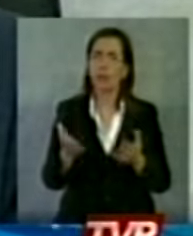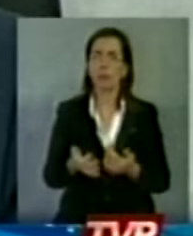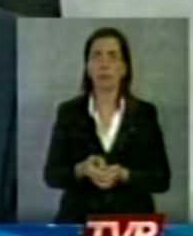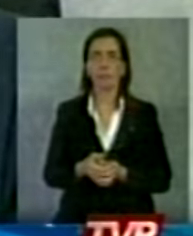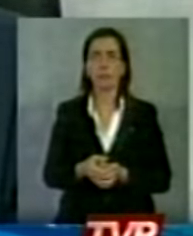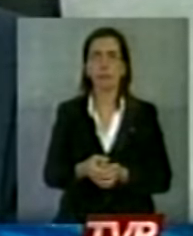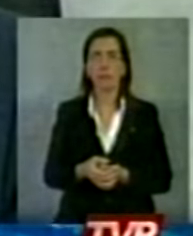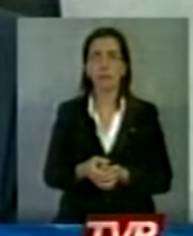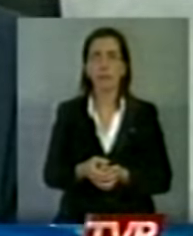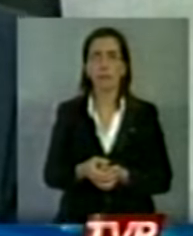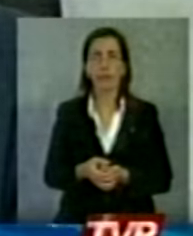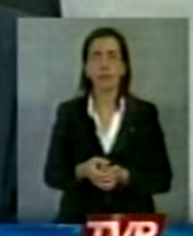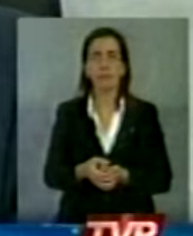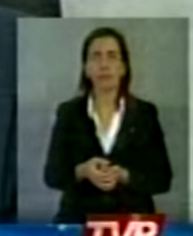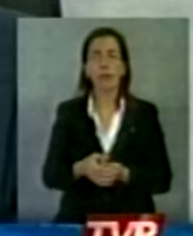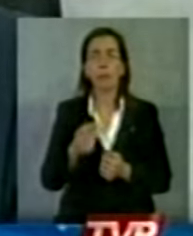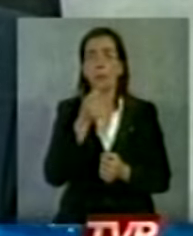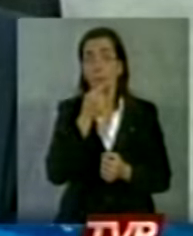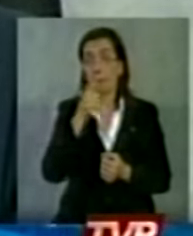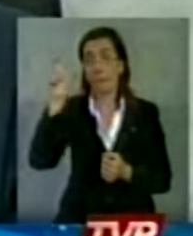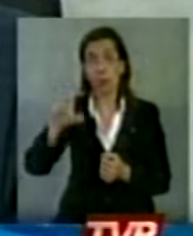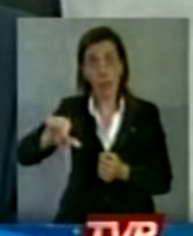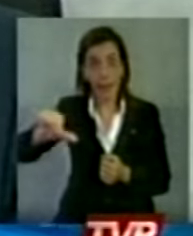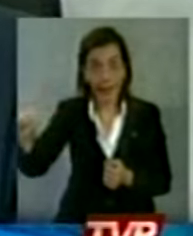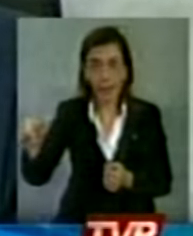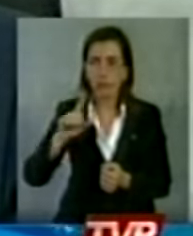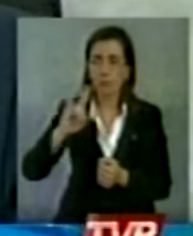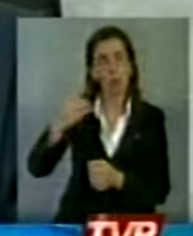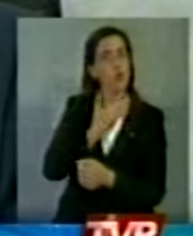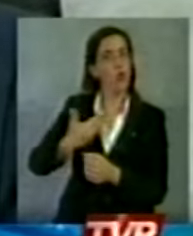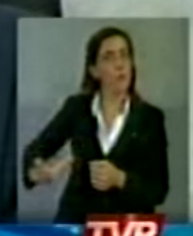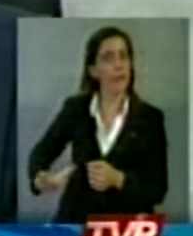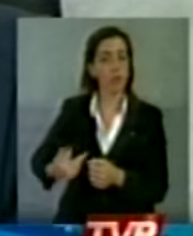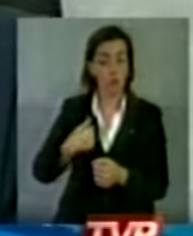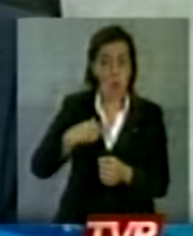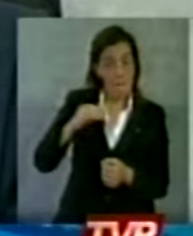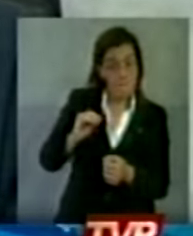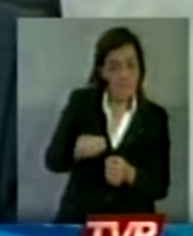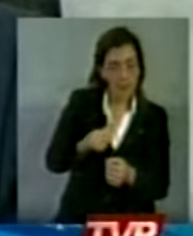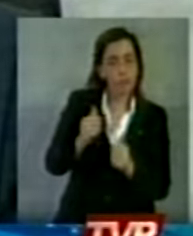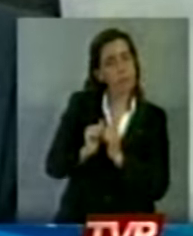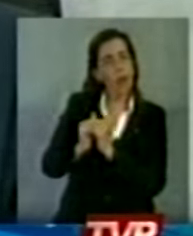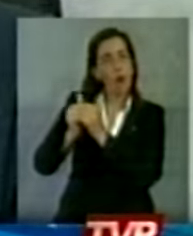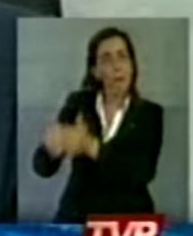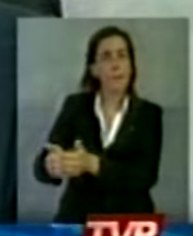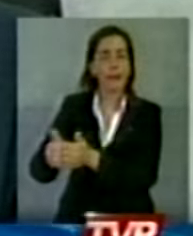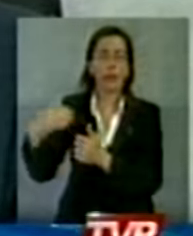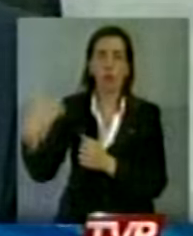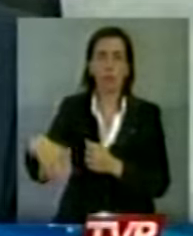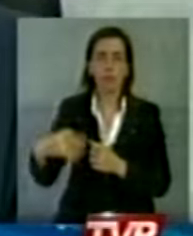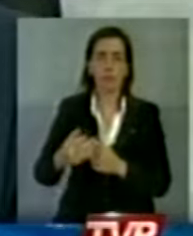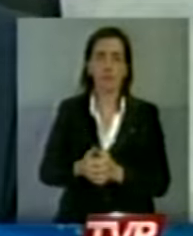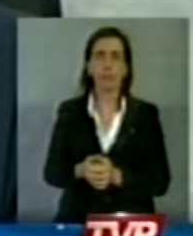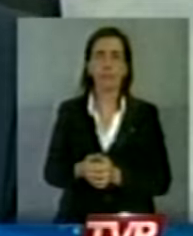democrática. El que gana, gobierna, y el que pierde, acompaña, señores